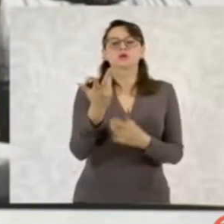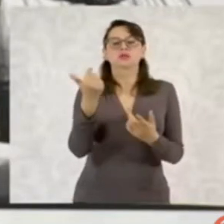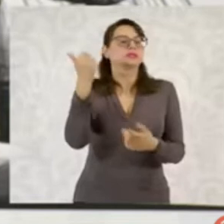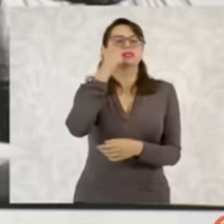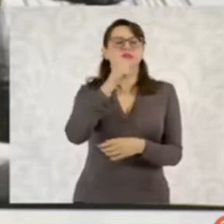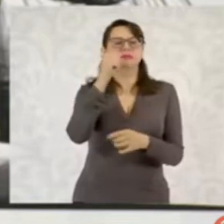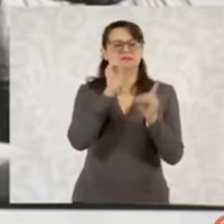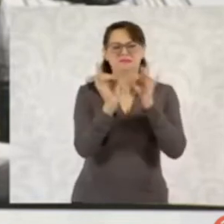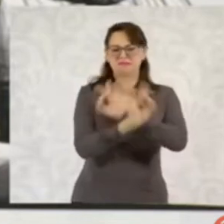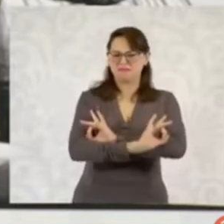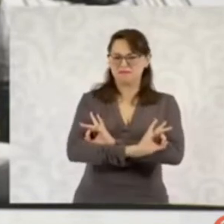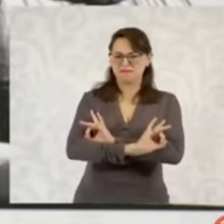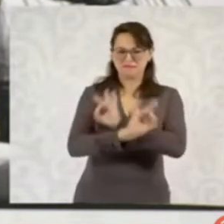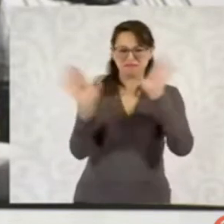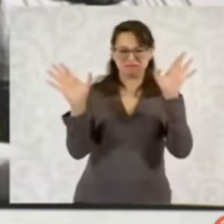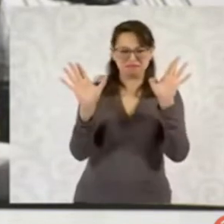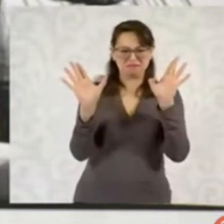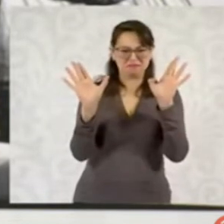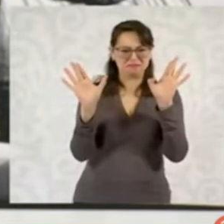hay estos